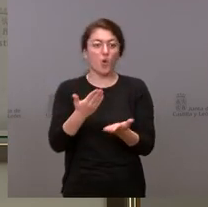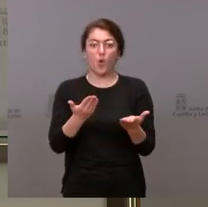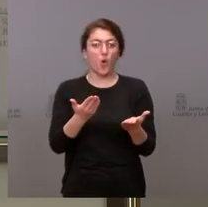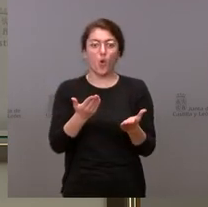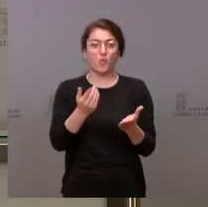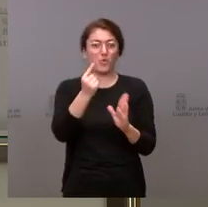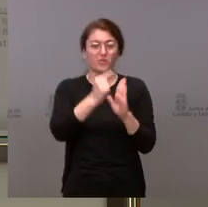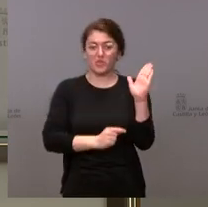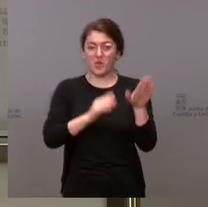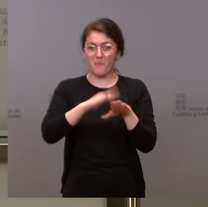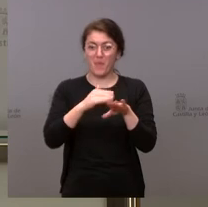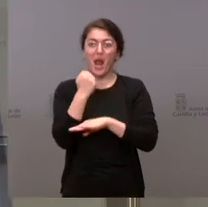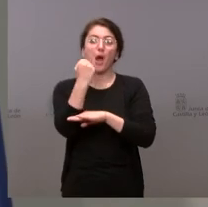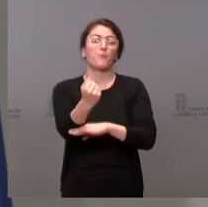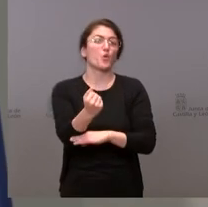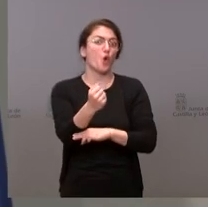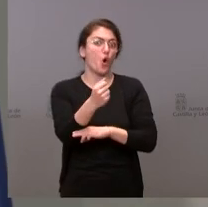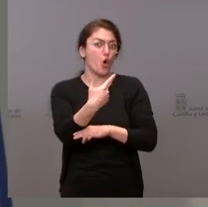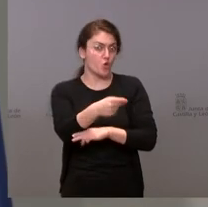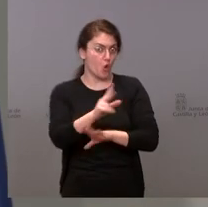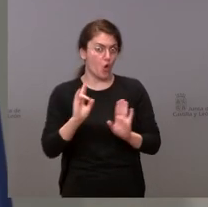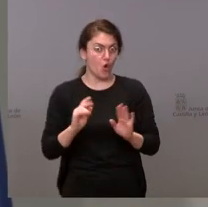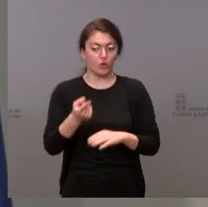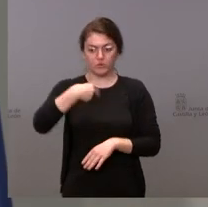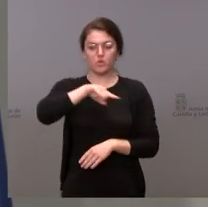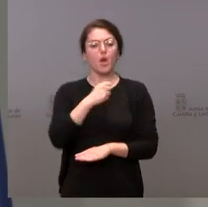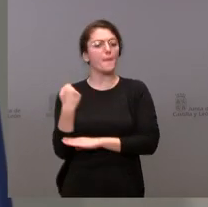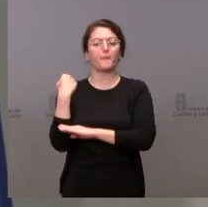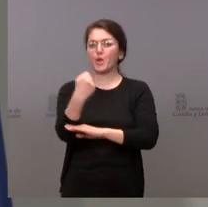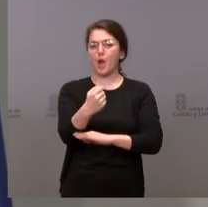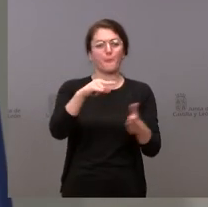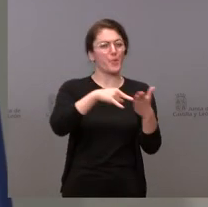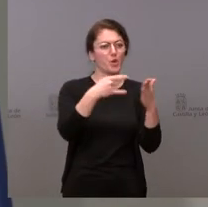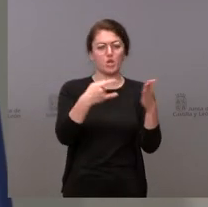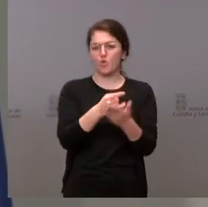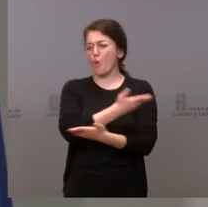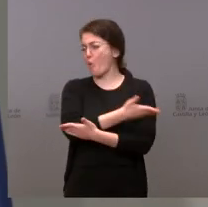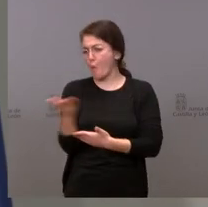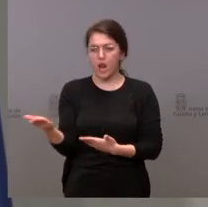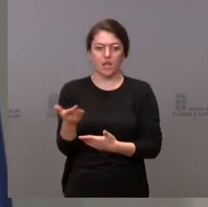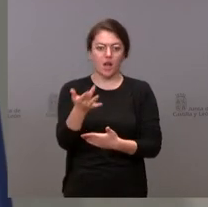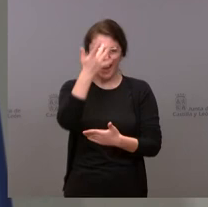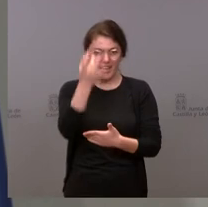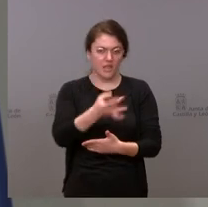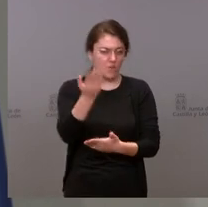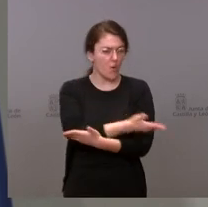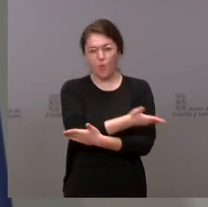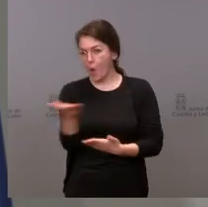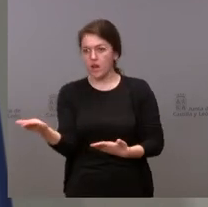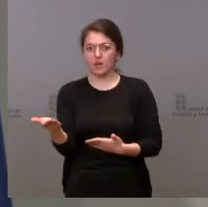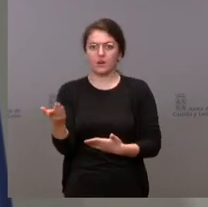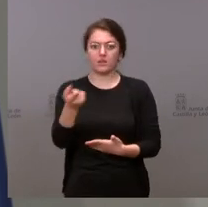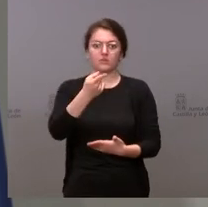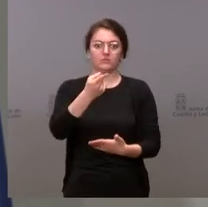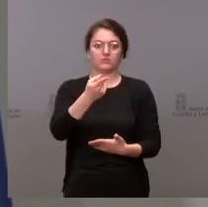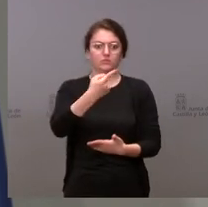administración nosotros vamos a apoyar cualquier proyecto y cualquier iniciativa y lógicamente animamos a todo aquel que quiera invertir que lo